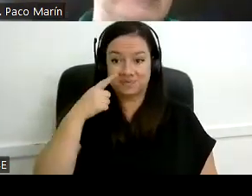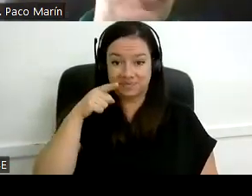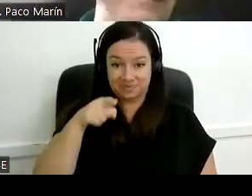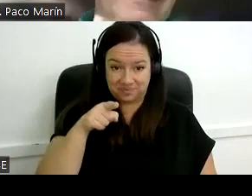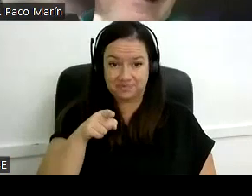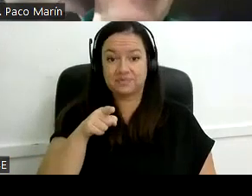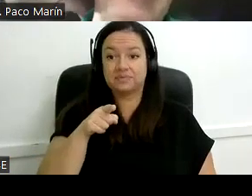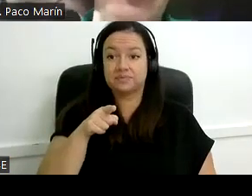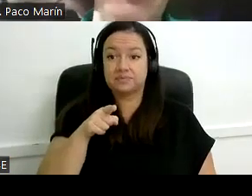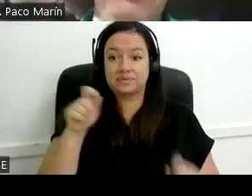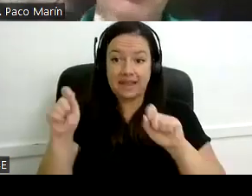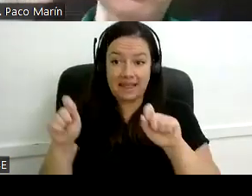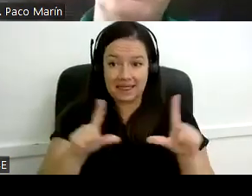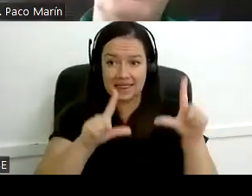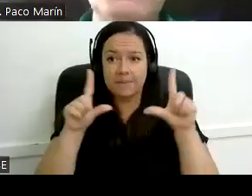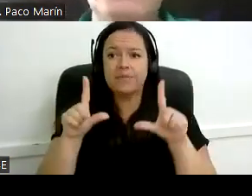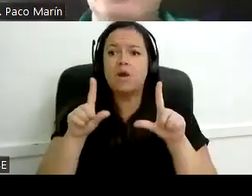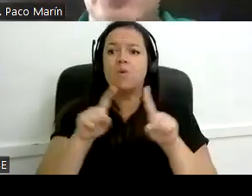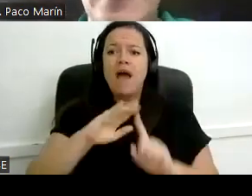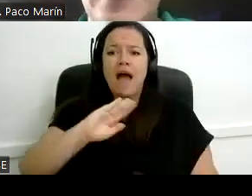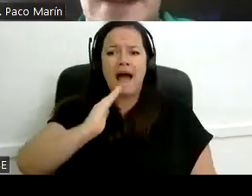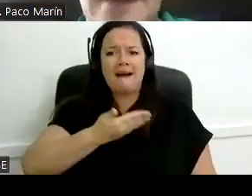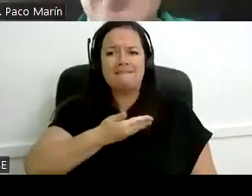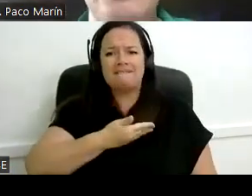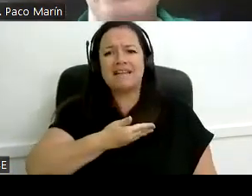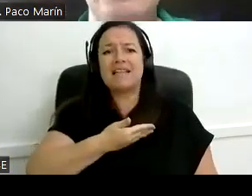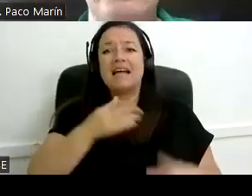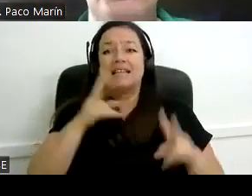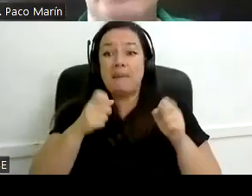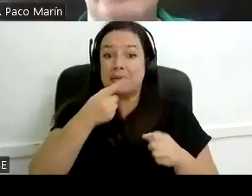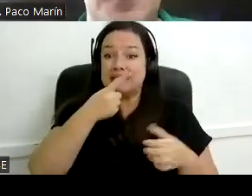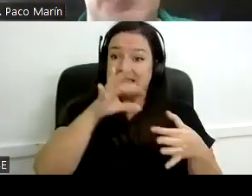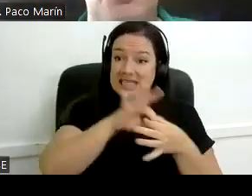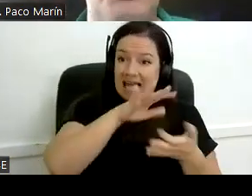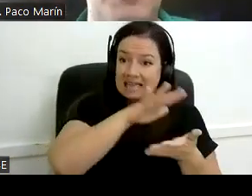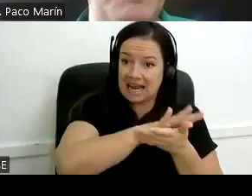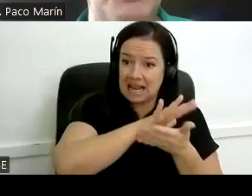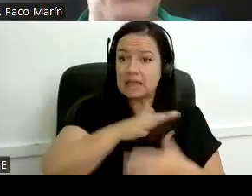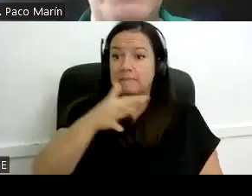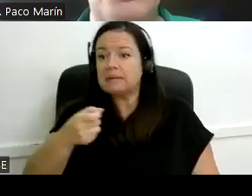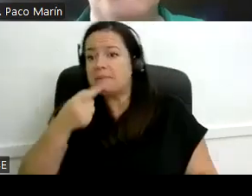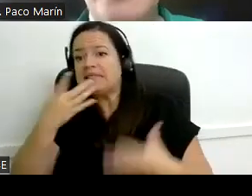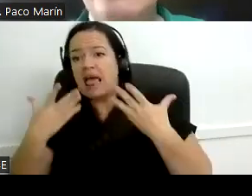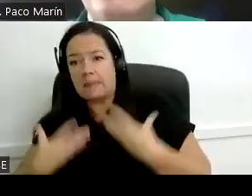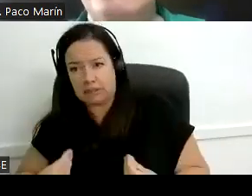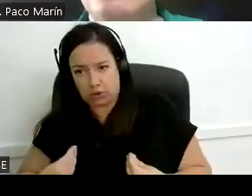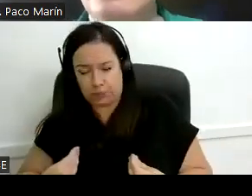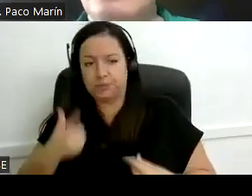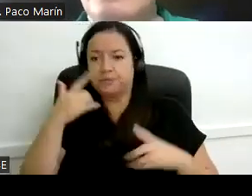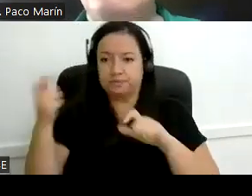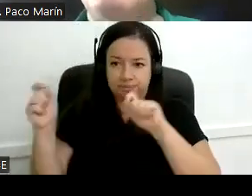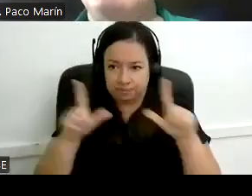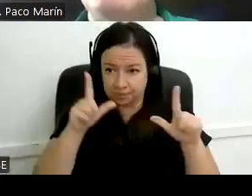en esta diapositiva y en la siguiente, os he puesto un poco los efectos secundarios de los tranquilizantes y de los antidepresivos. Vamos a comenzar con los